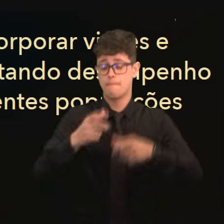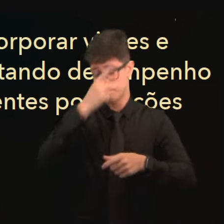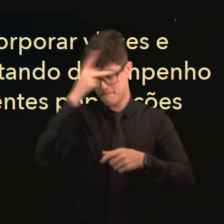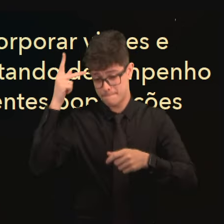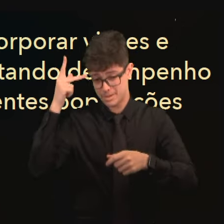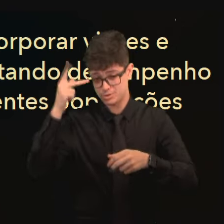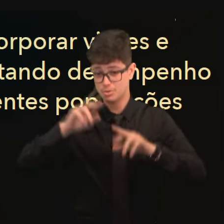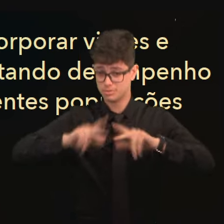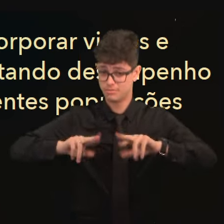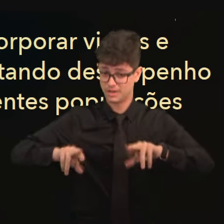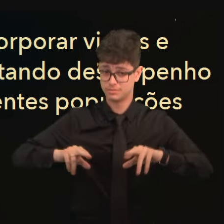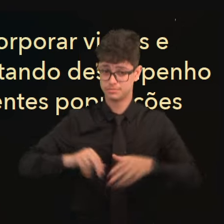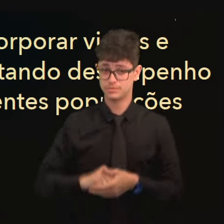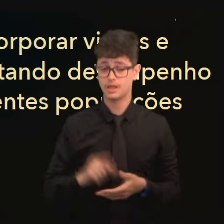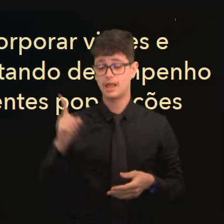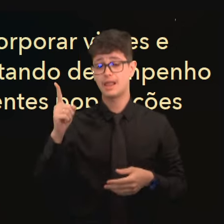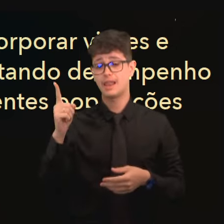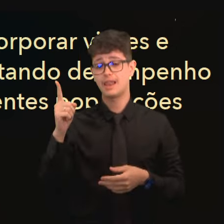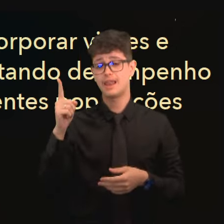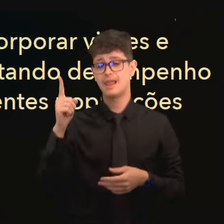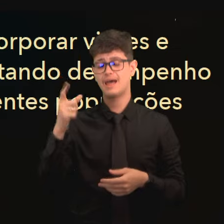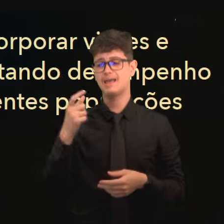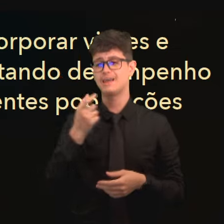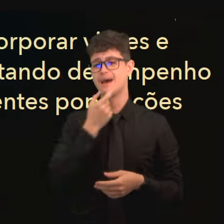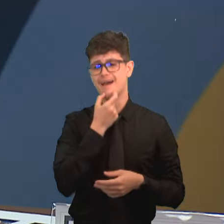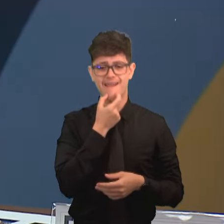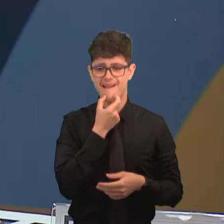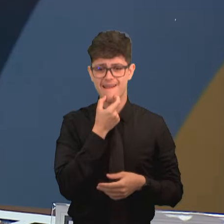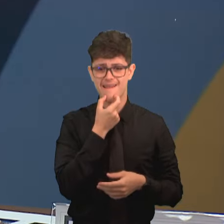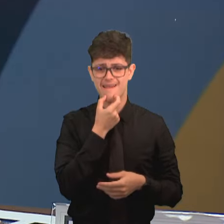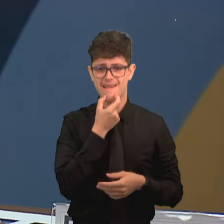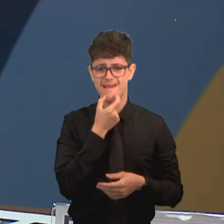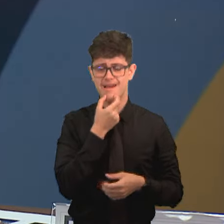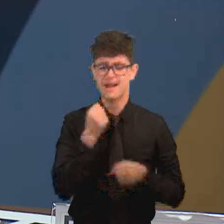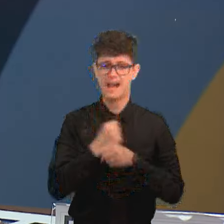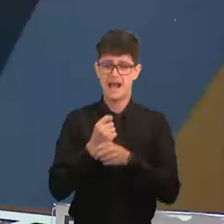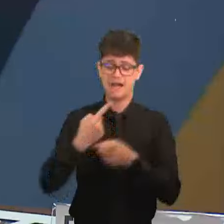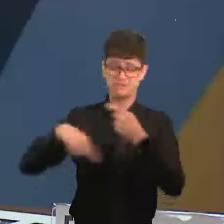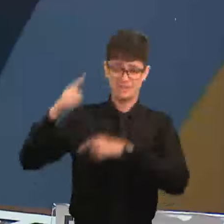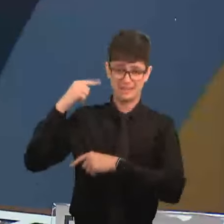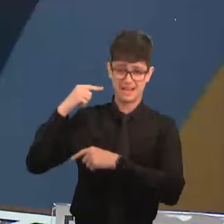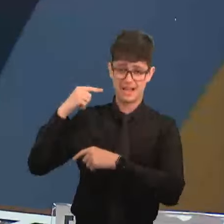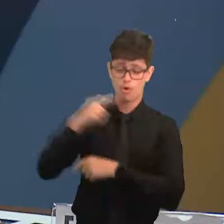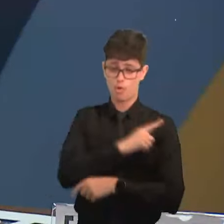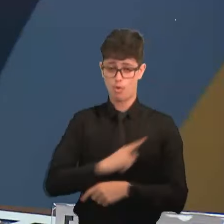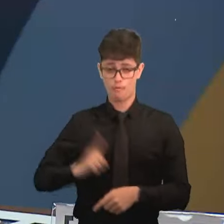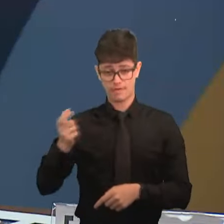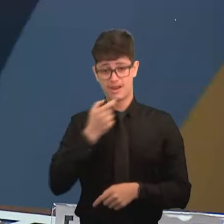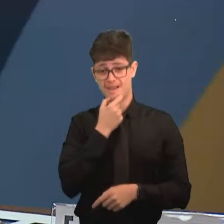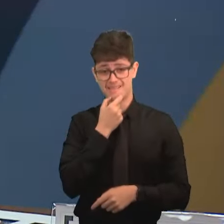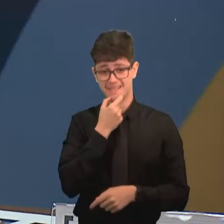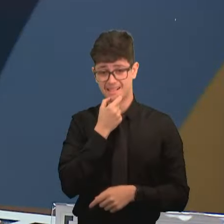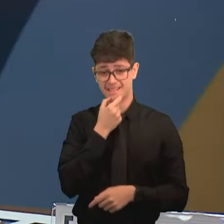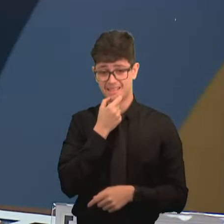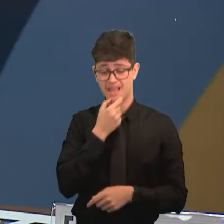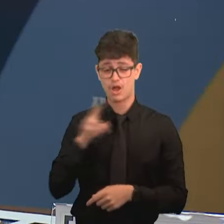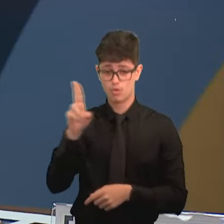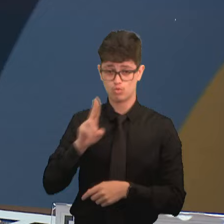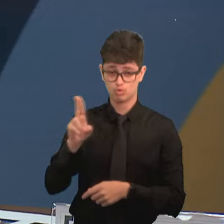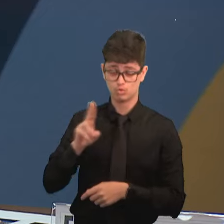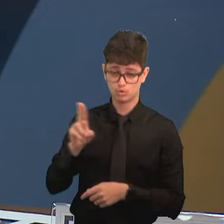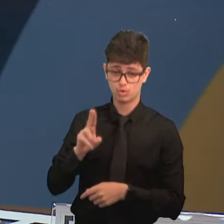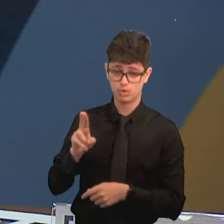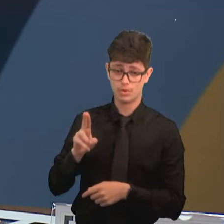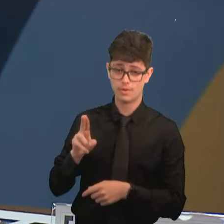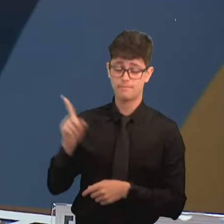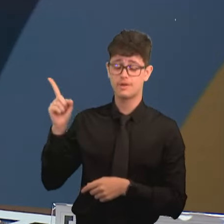fue lo que ocurrió en Inglaterra hace algunos años, donde el gobierno británico usó un algoritmo para dar nota a los